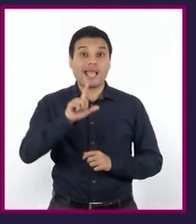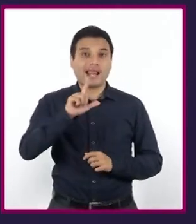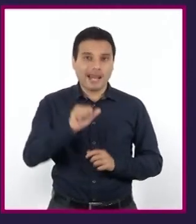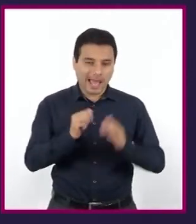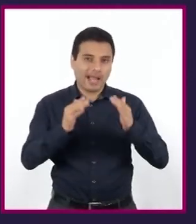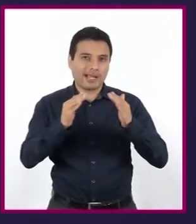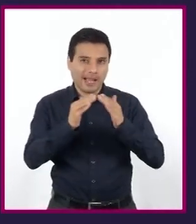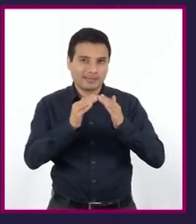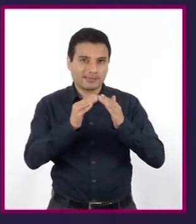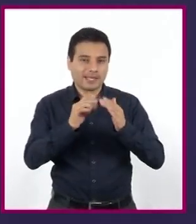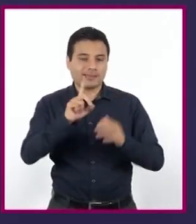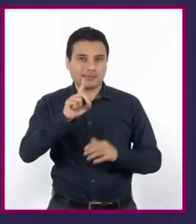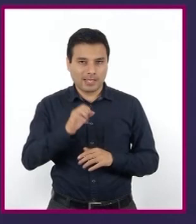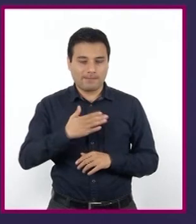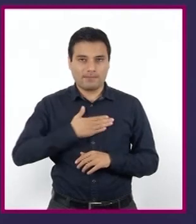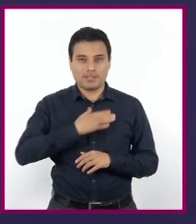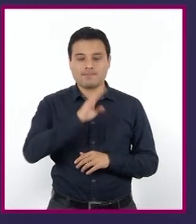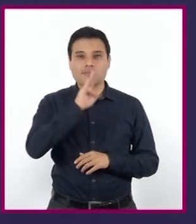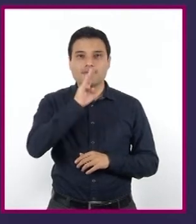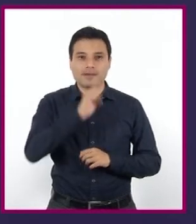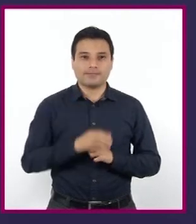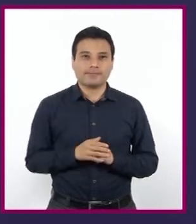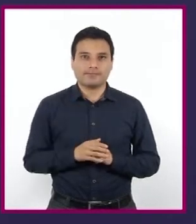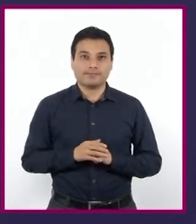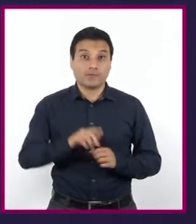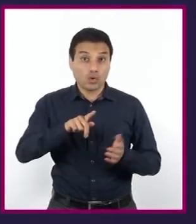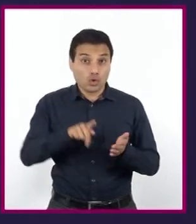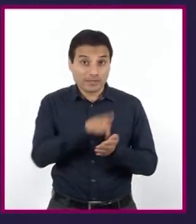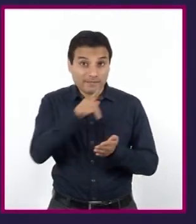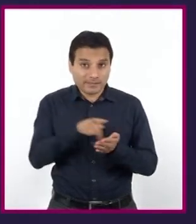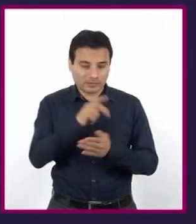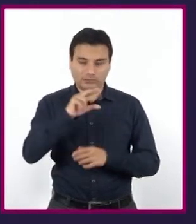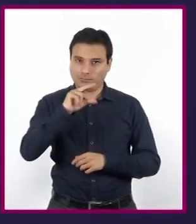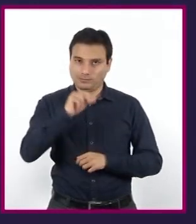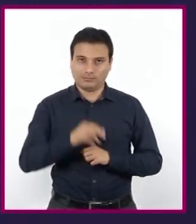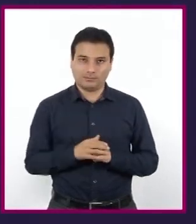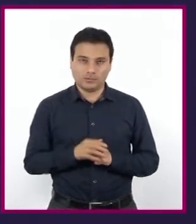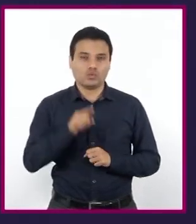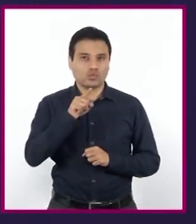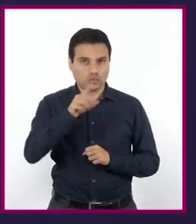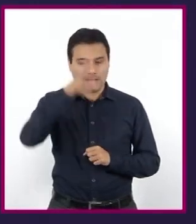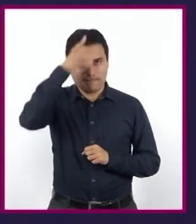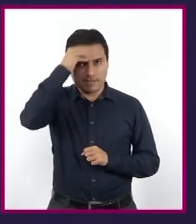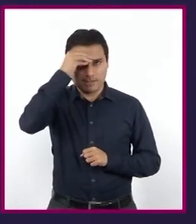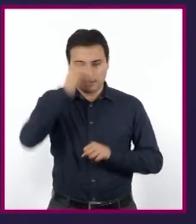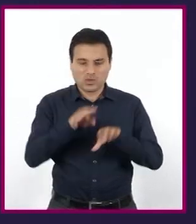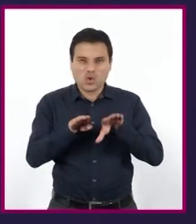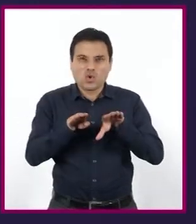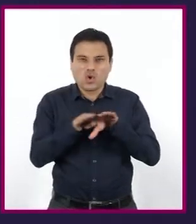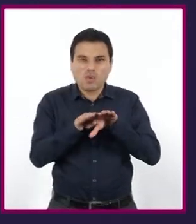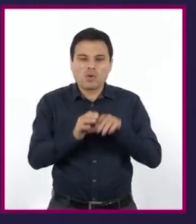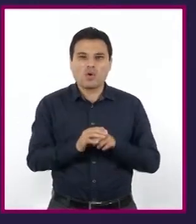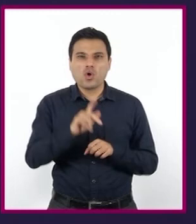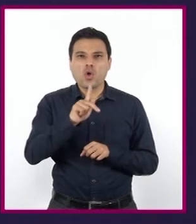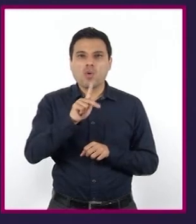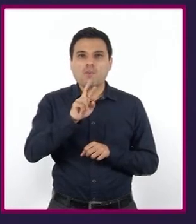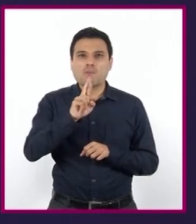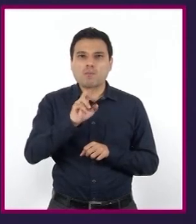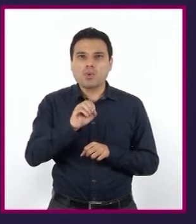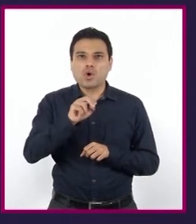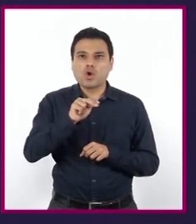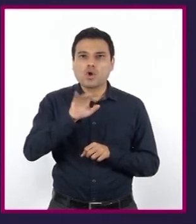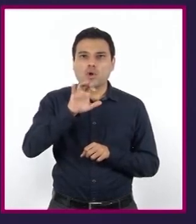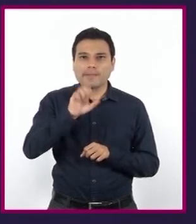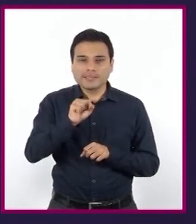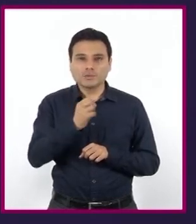mamá. Para evitar la repetición, es importante aprender a utilizar estos pronombres de manera adecuada,